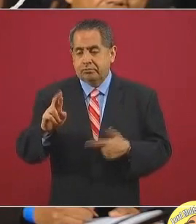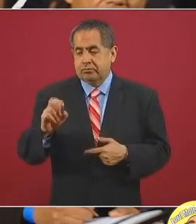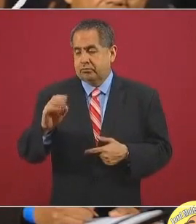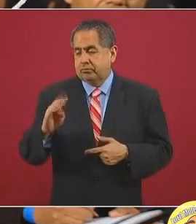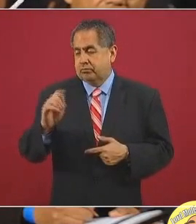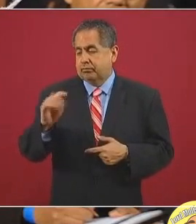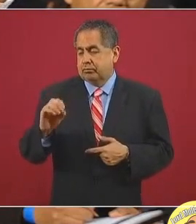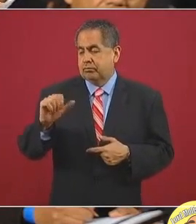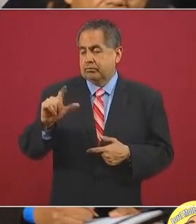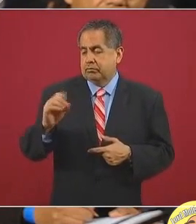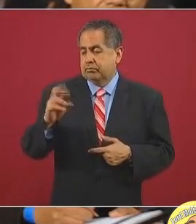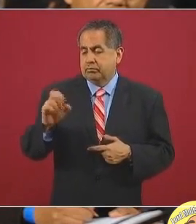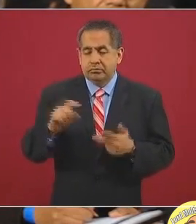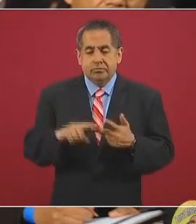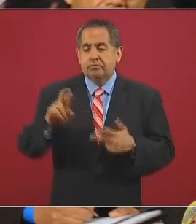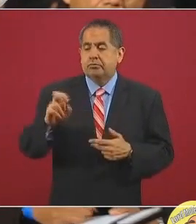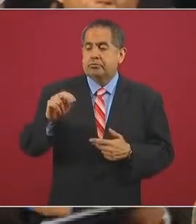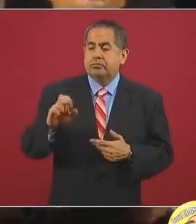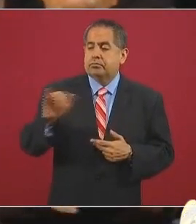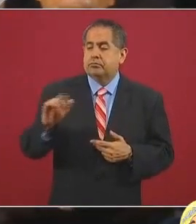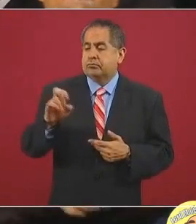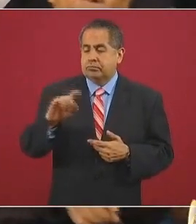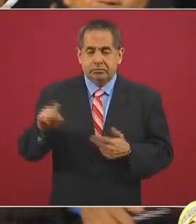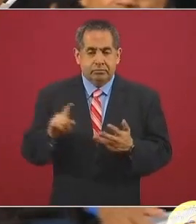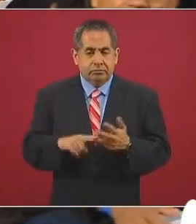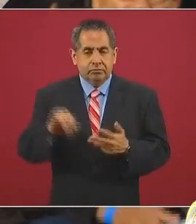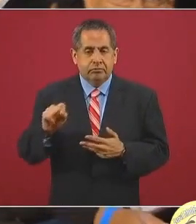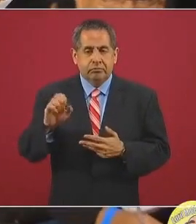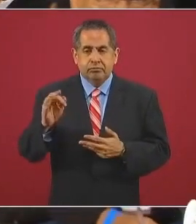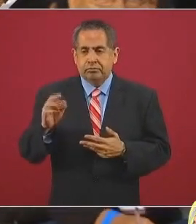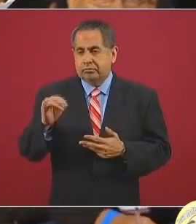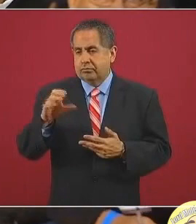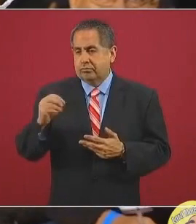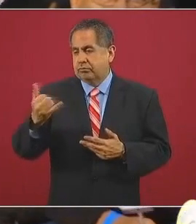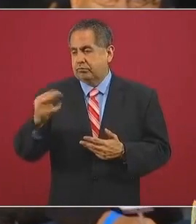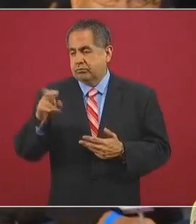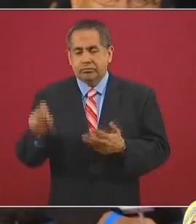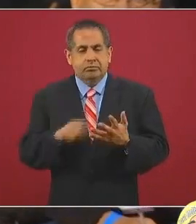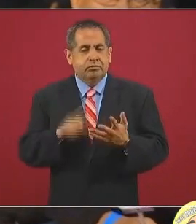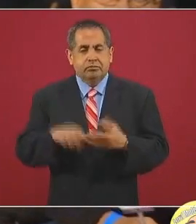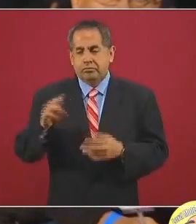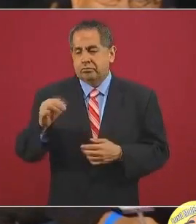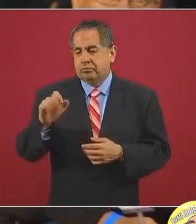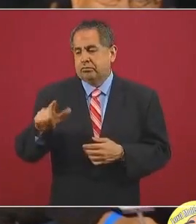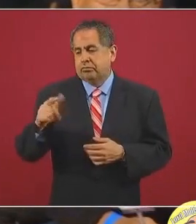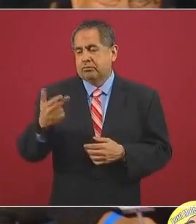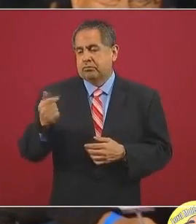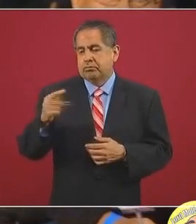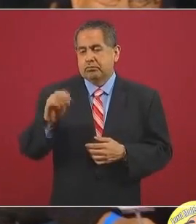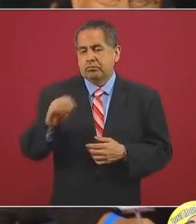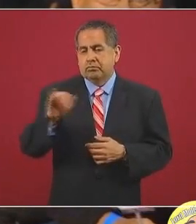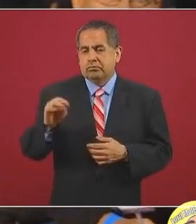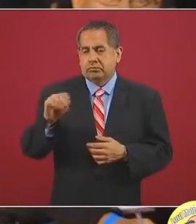Armando Albores, René Juárez Cisneros, José Francisco Yunes Zorrilla, Manuel Humberto